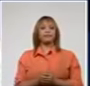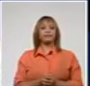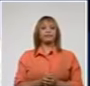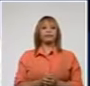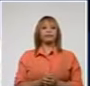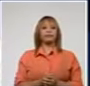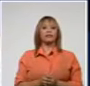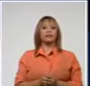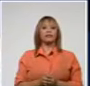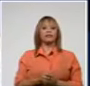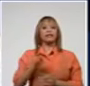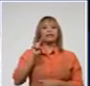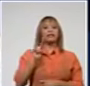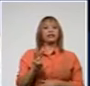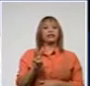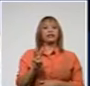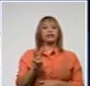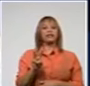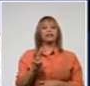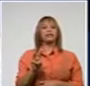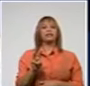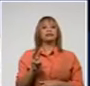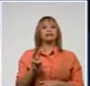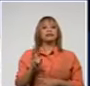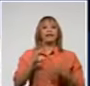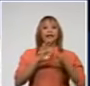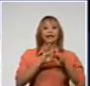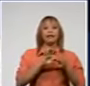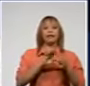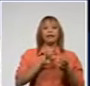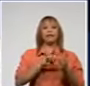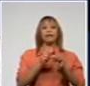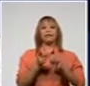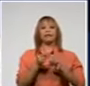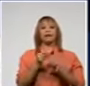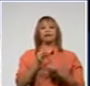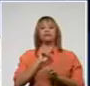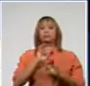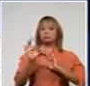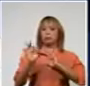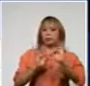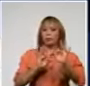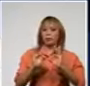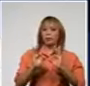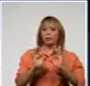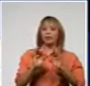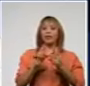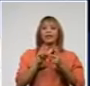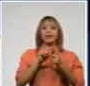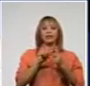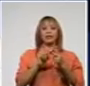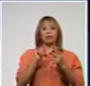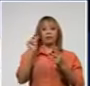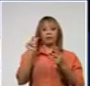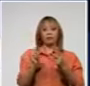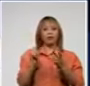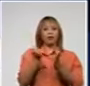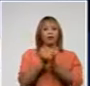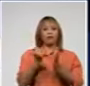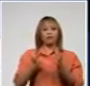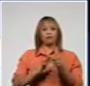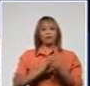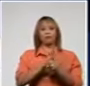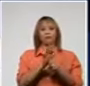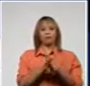3 personas que estaban graves pasaron a de cuidado y 2 pacientes que estaban confirmados